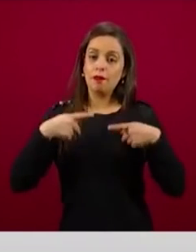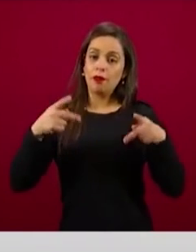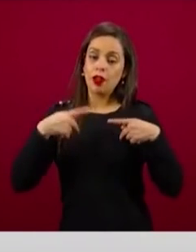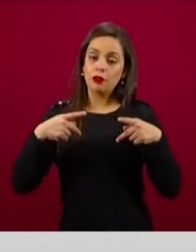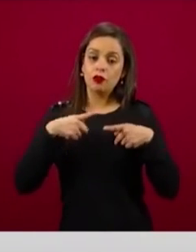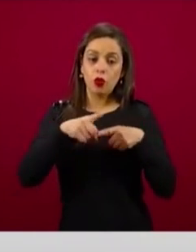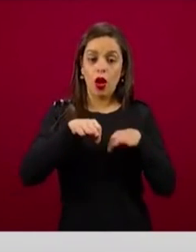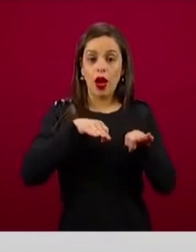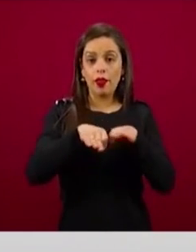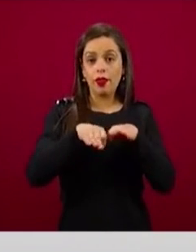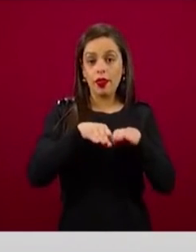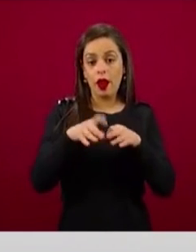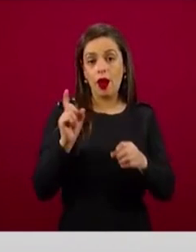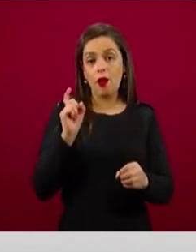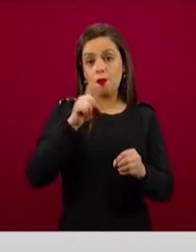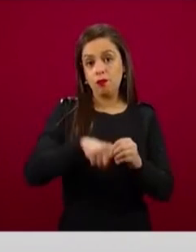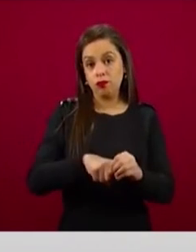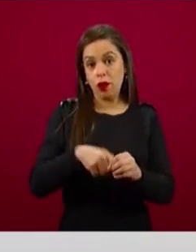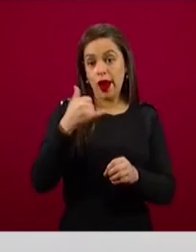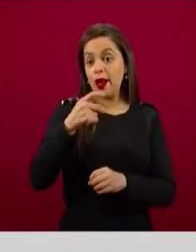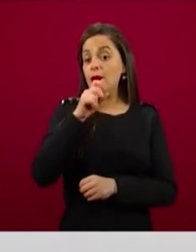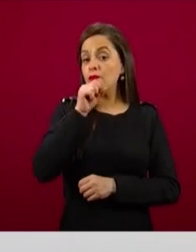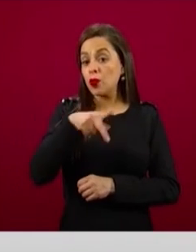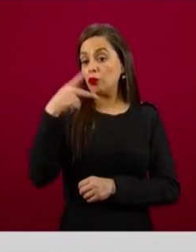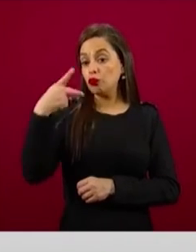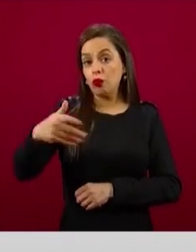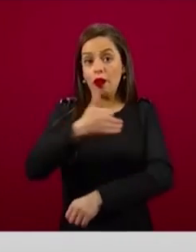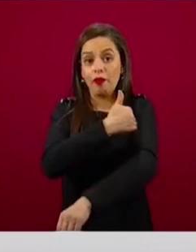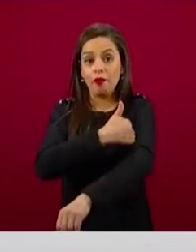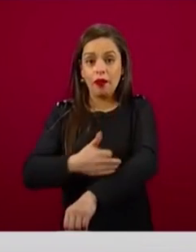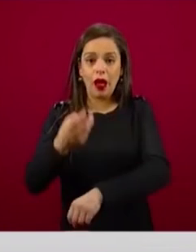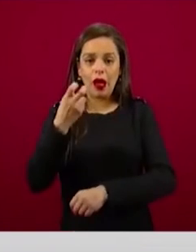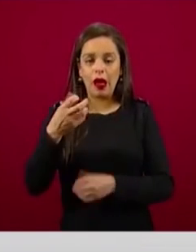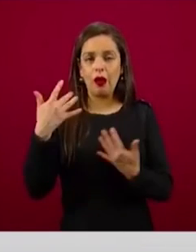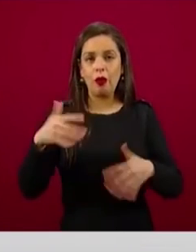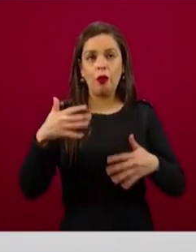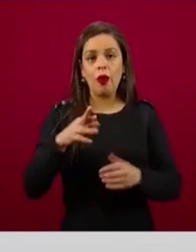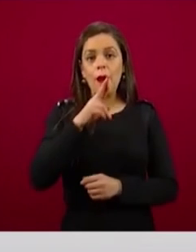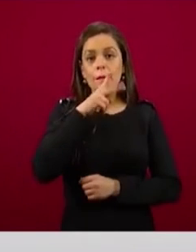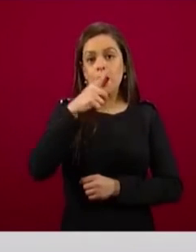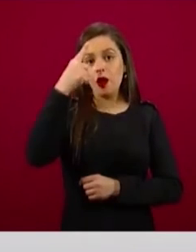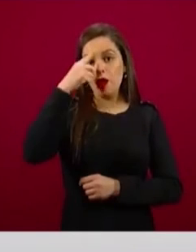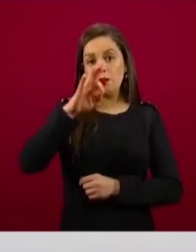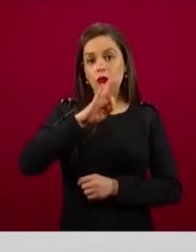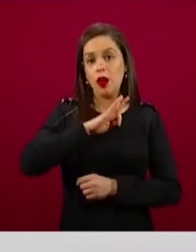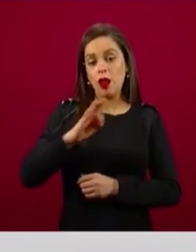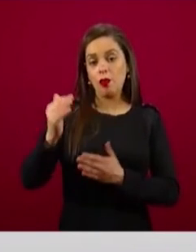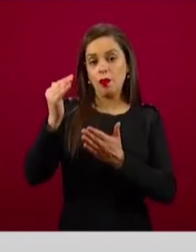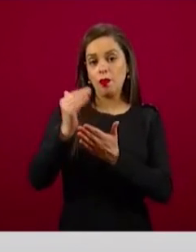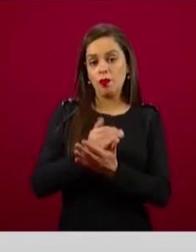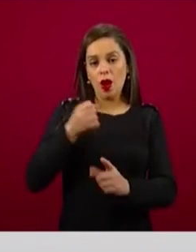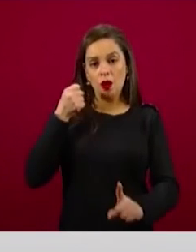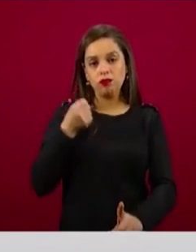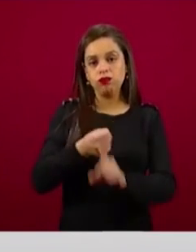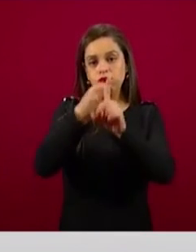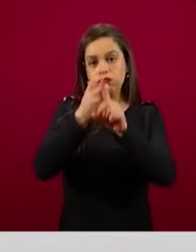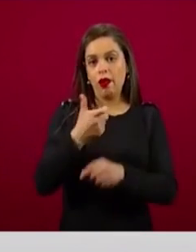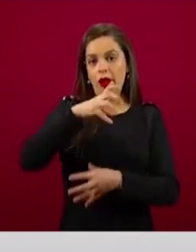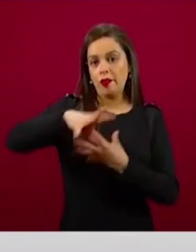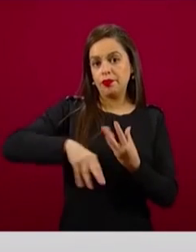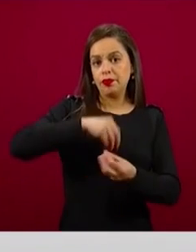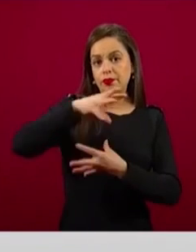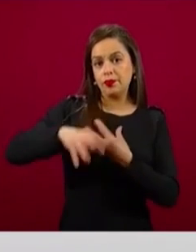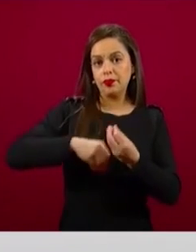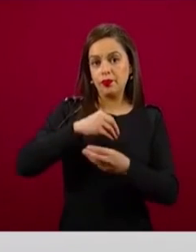y sus familias creemos que es la mejor forma para atender los impactos económicos de que ha traído consigo el